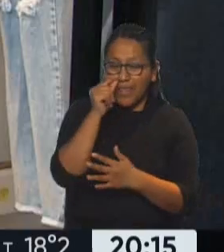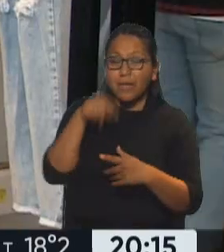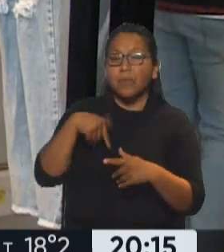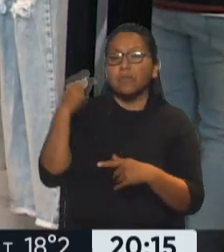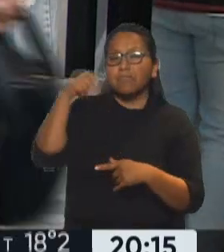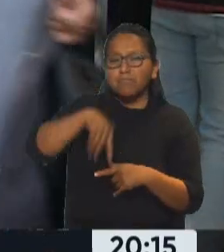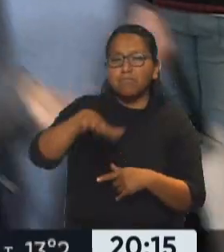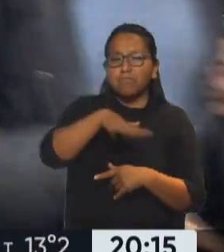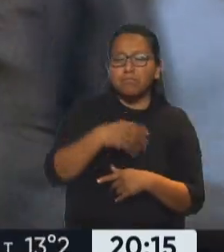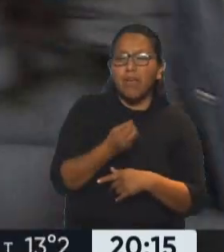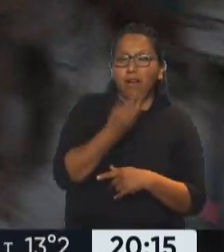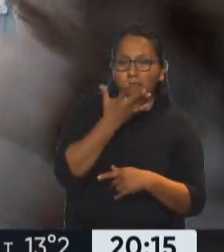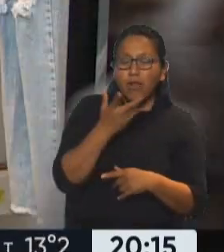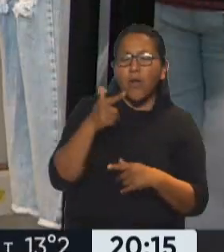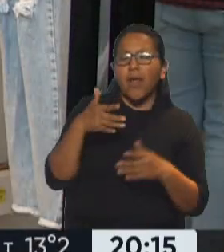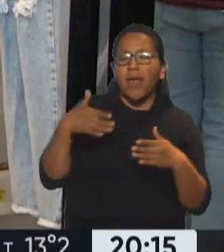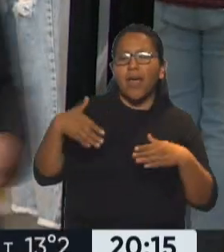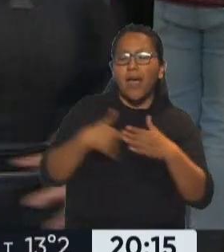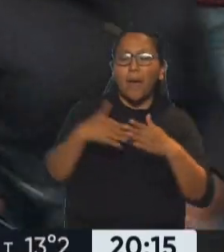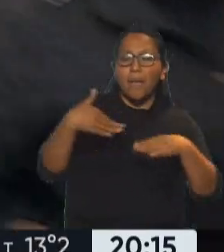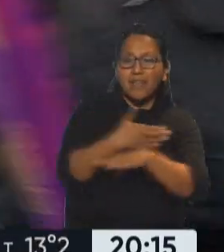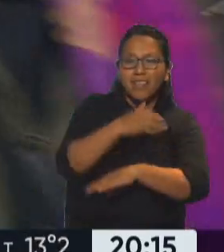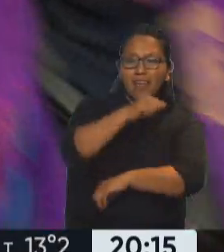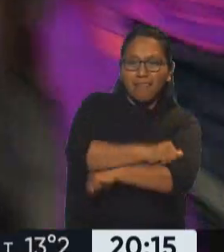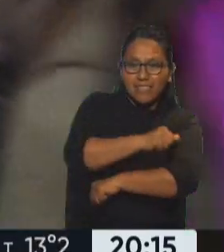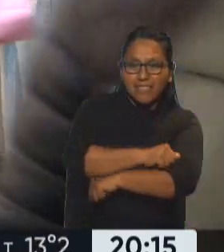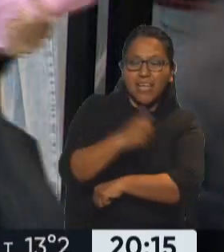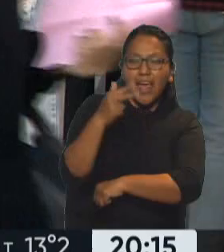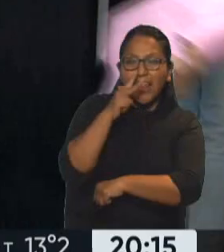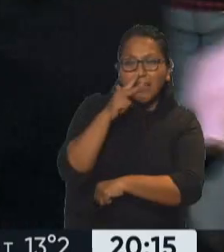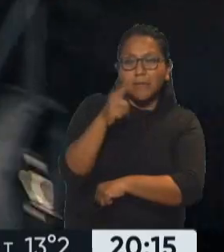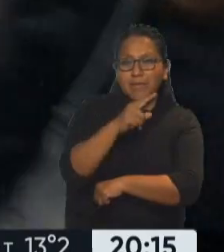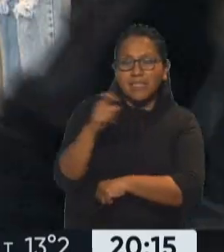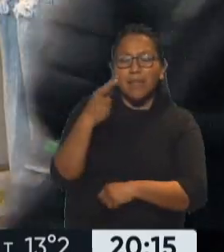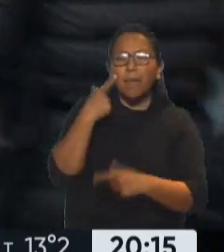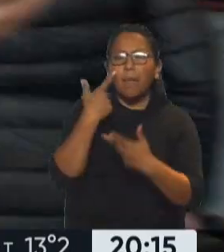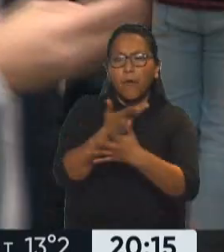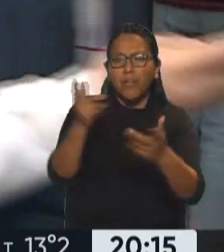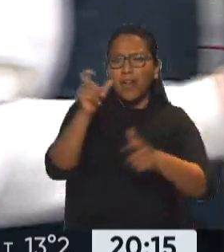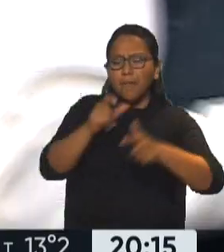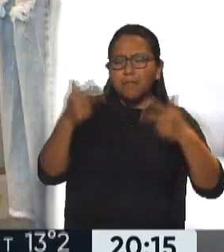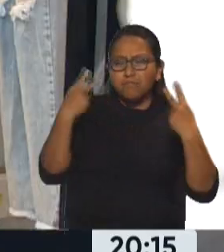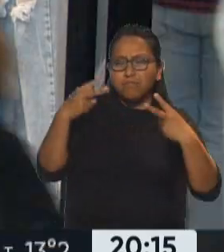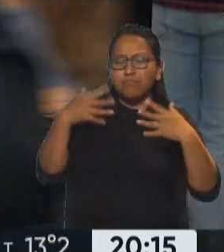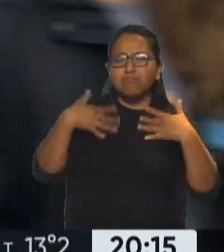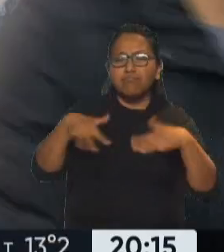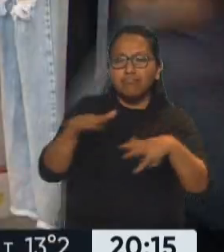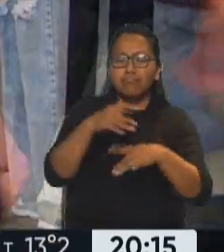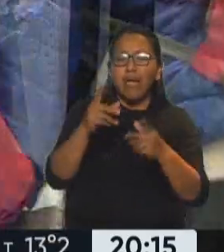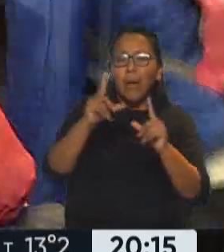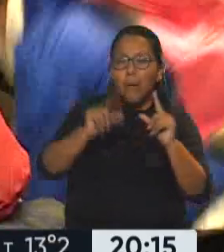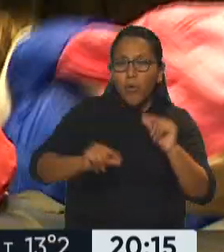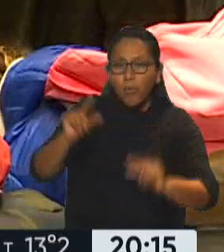flores más precisamente a la avenida avellaneda al 3.100 es para mostrarles de qué maneras hay mucha gente que aprovecha no son los precios sino las